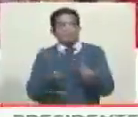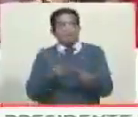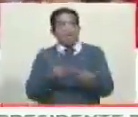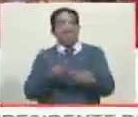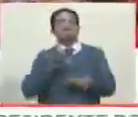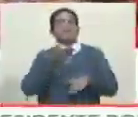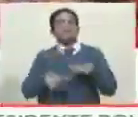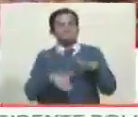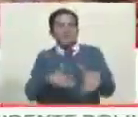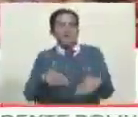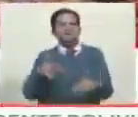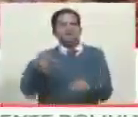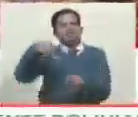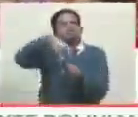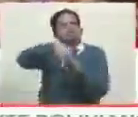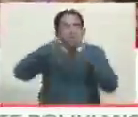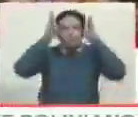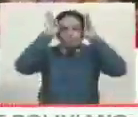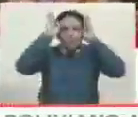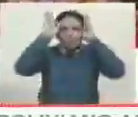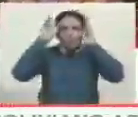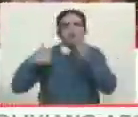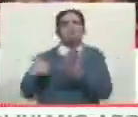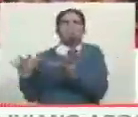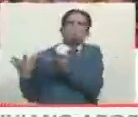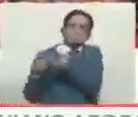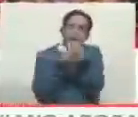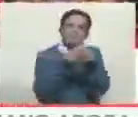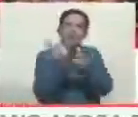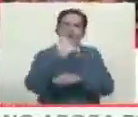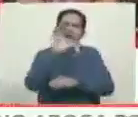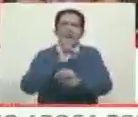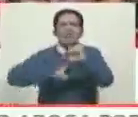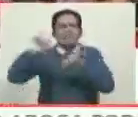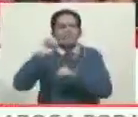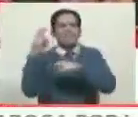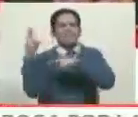en el barro y nos vamos a caracas a defender la revolución bolivariana